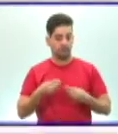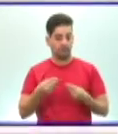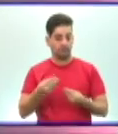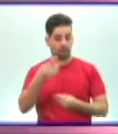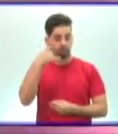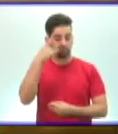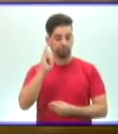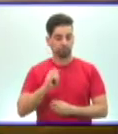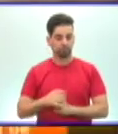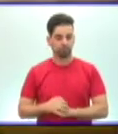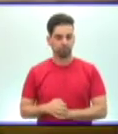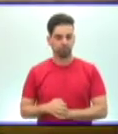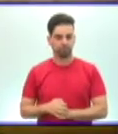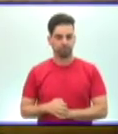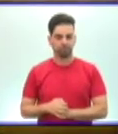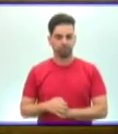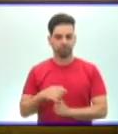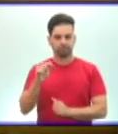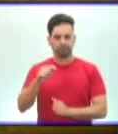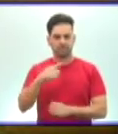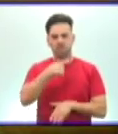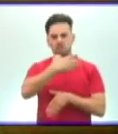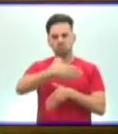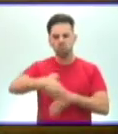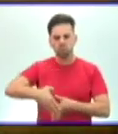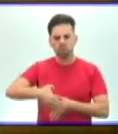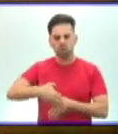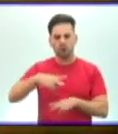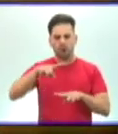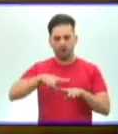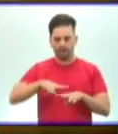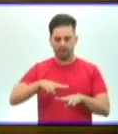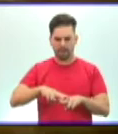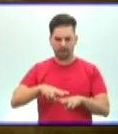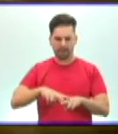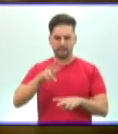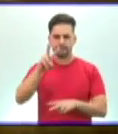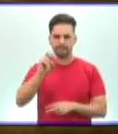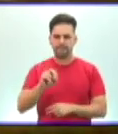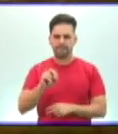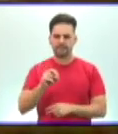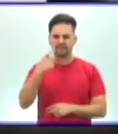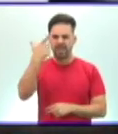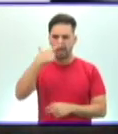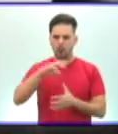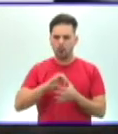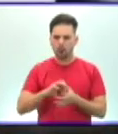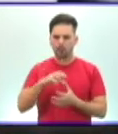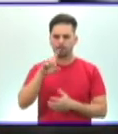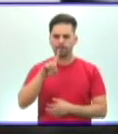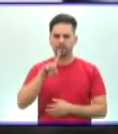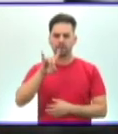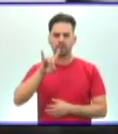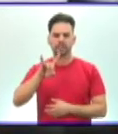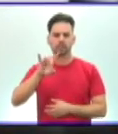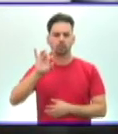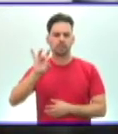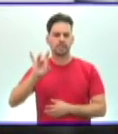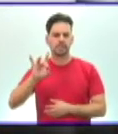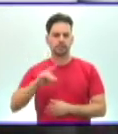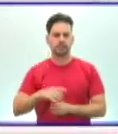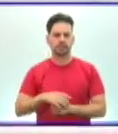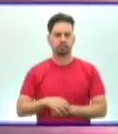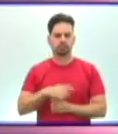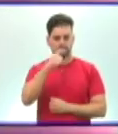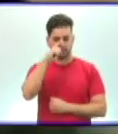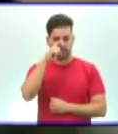Honor. Finlay murió en La Habana el 20 de agosto de 1915, a la edad de 81